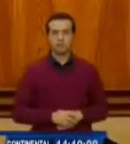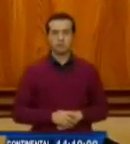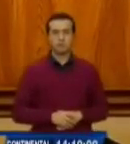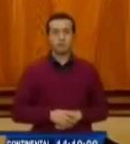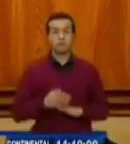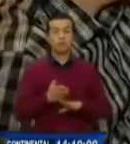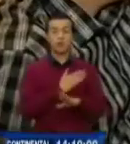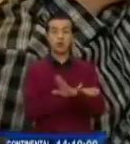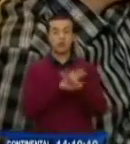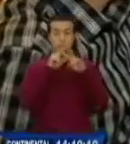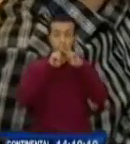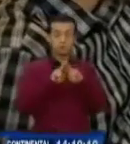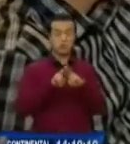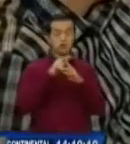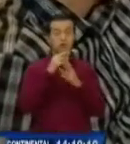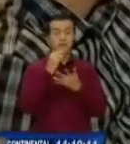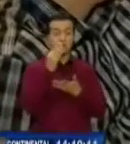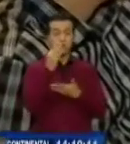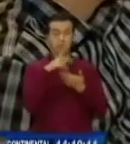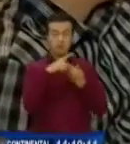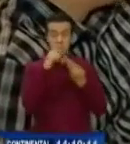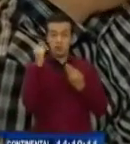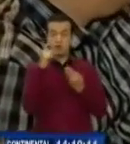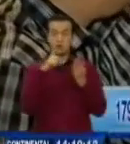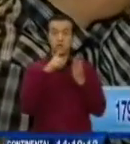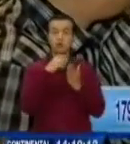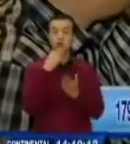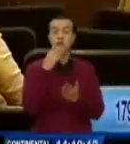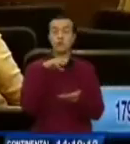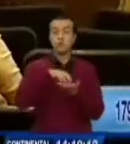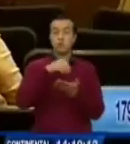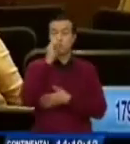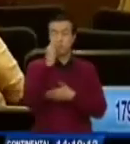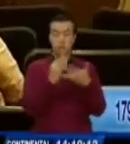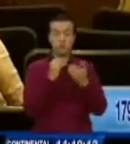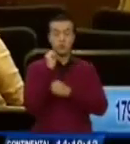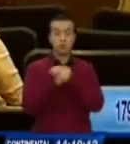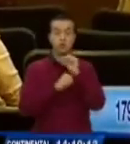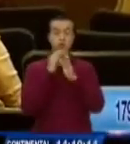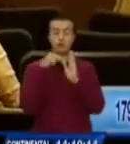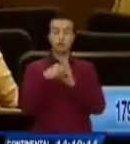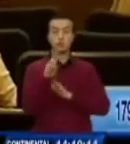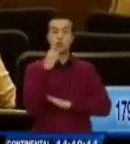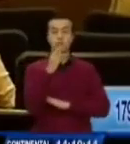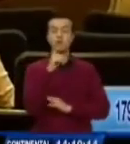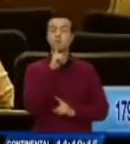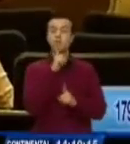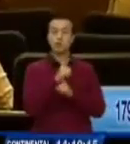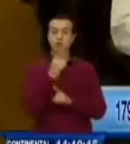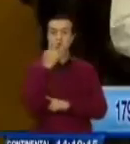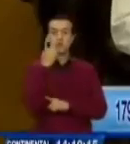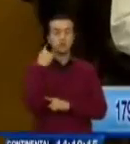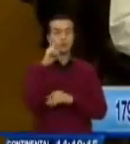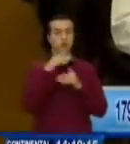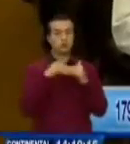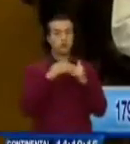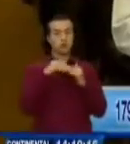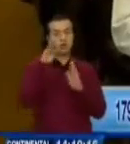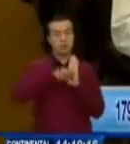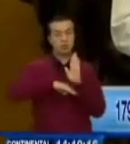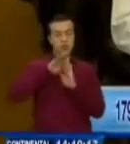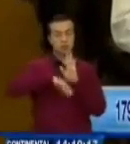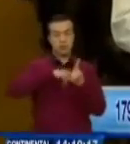El último análisis a las finanzas provinciales arroja que el ajuste al presupuesto para el 2016 será con 15 millones de dólares